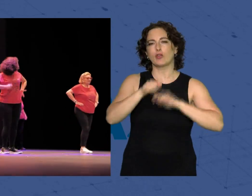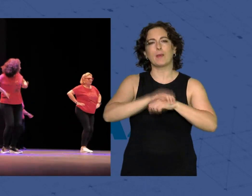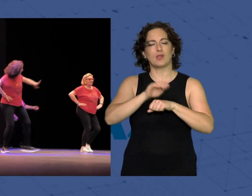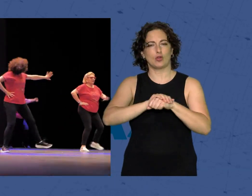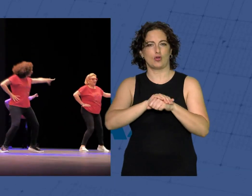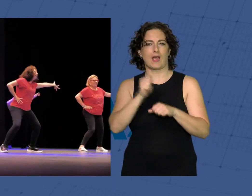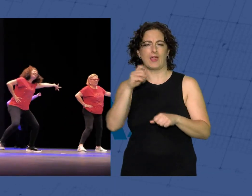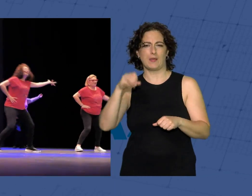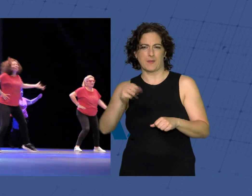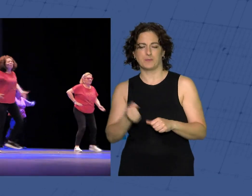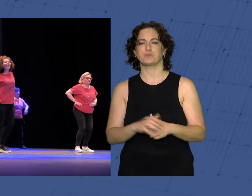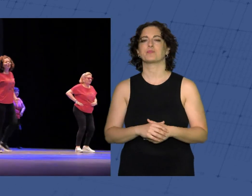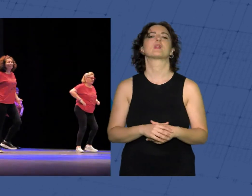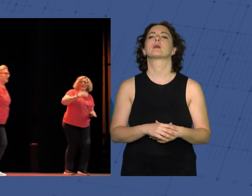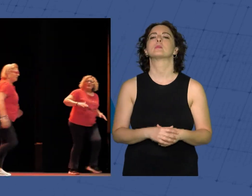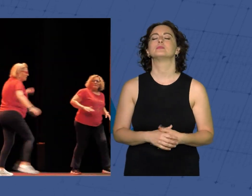el